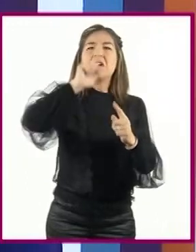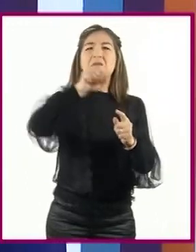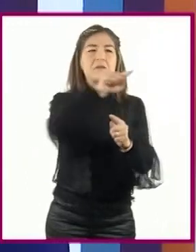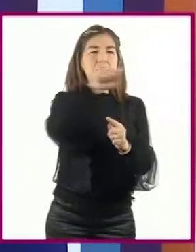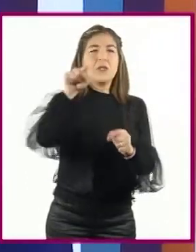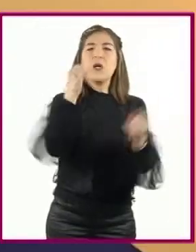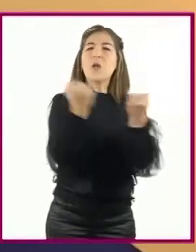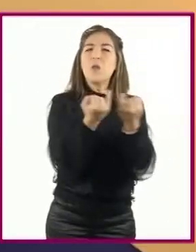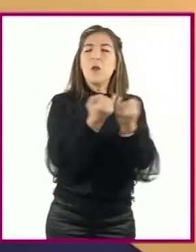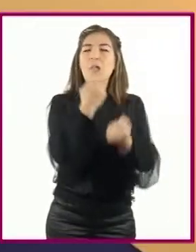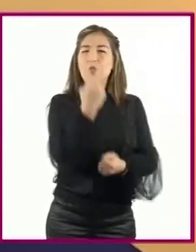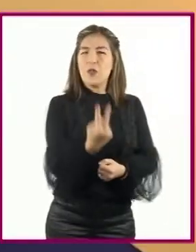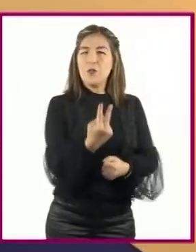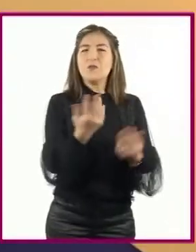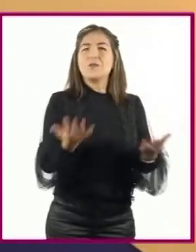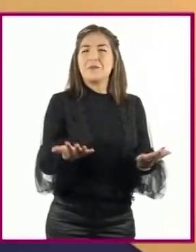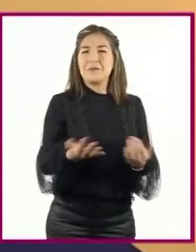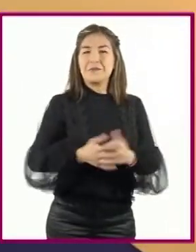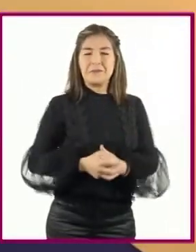a 2?